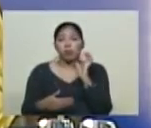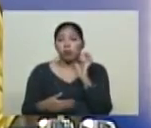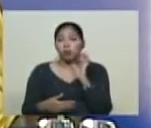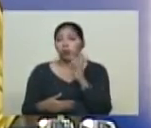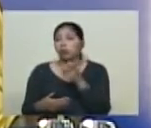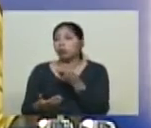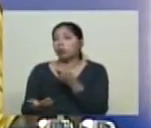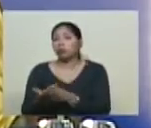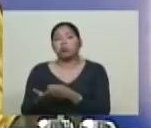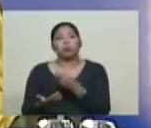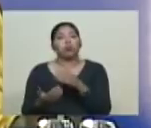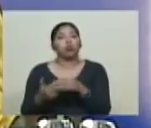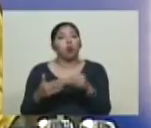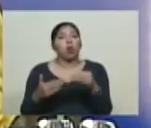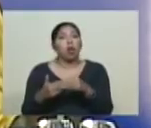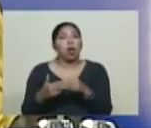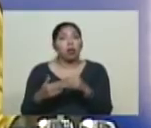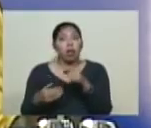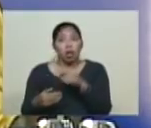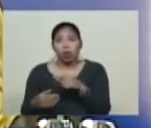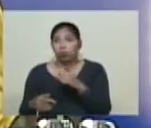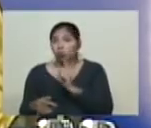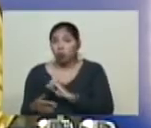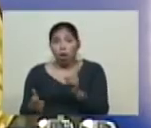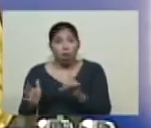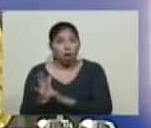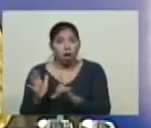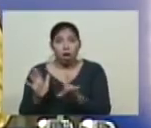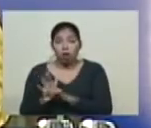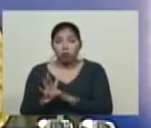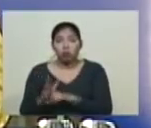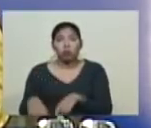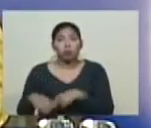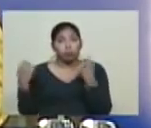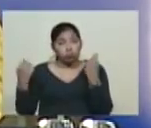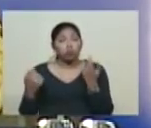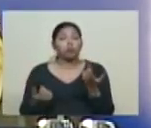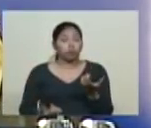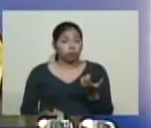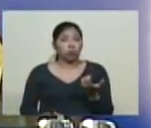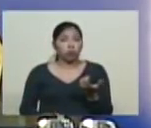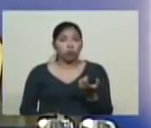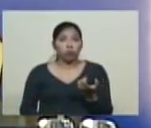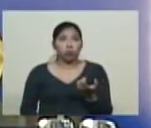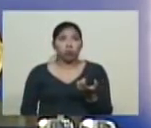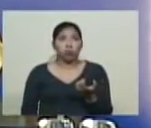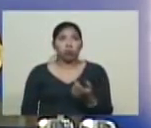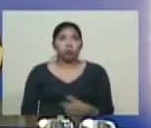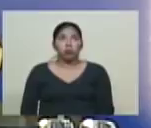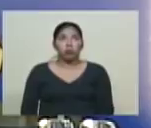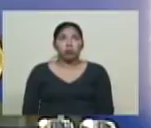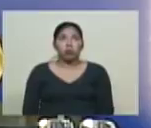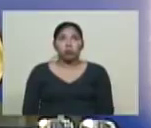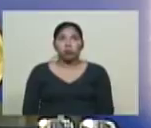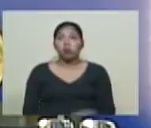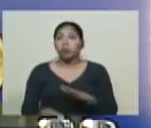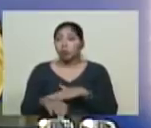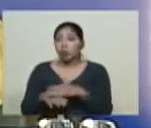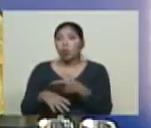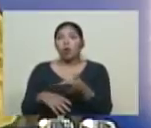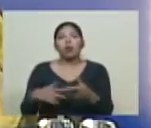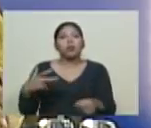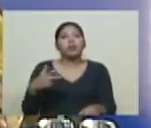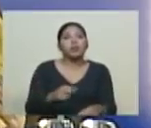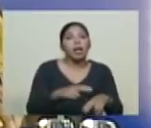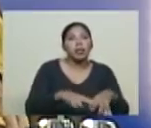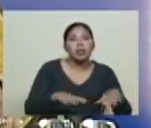dólares, lo cual es ilegal, además de criminal, porque un tan más pentavalente es para la salud de un niño, una